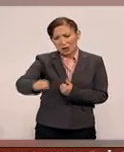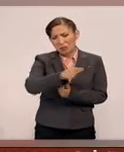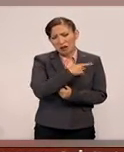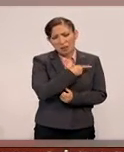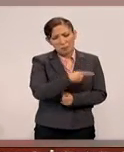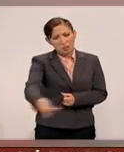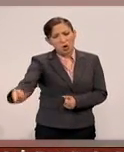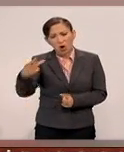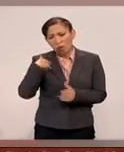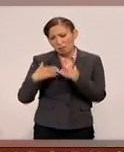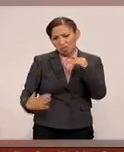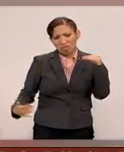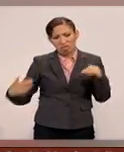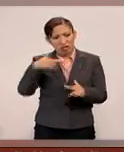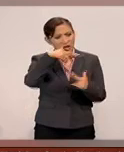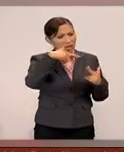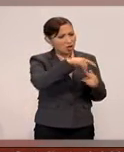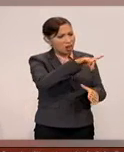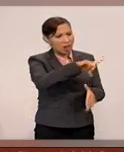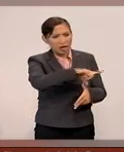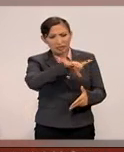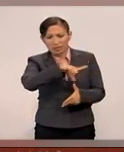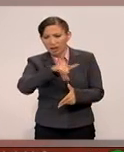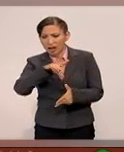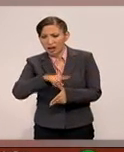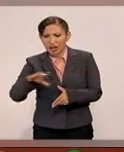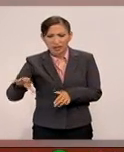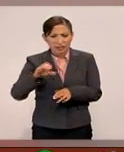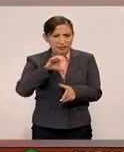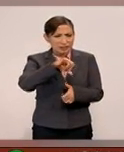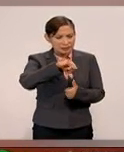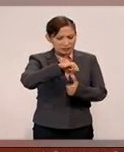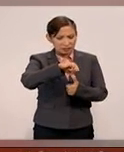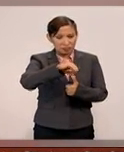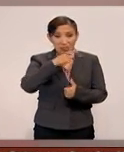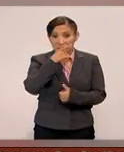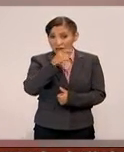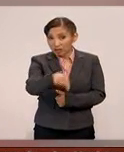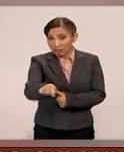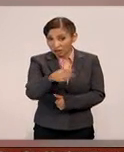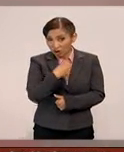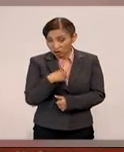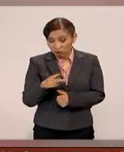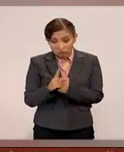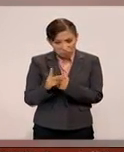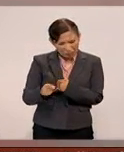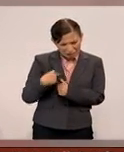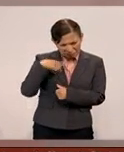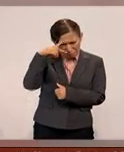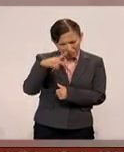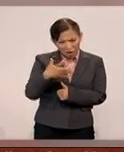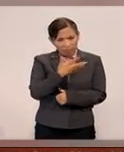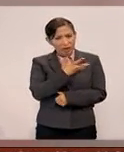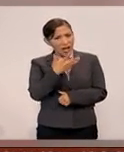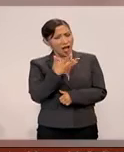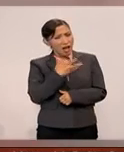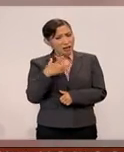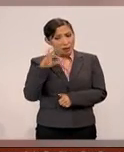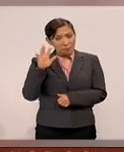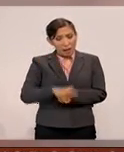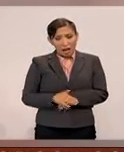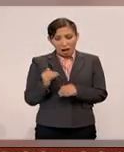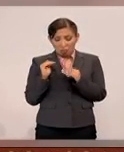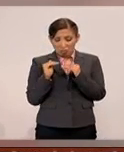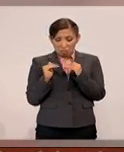alto de la región latinoamericana y Centroamérica. Dice también que somos uno de los países que tiene relativamente